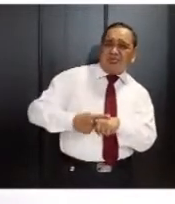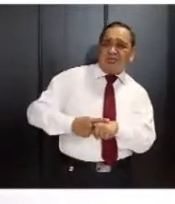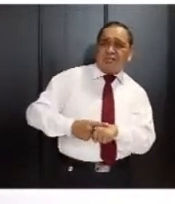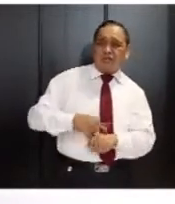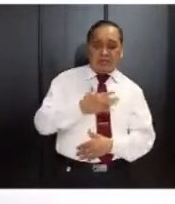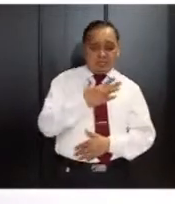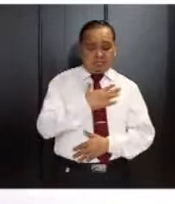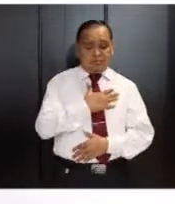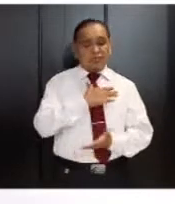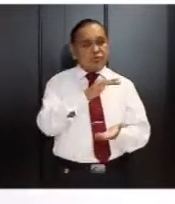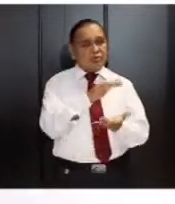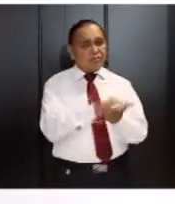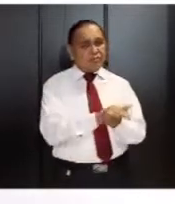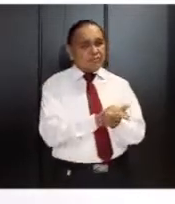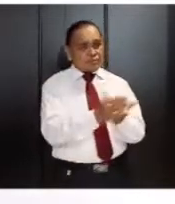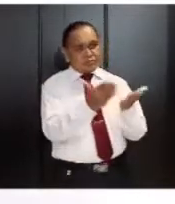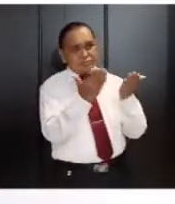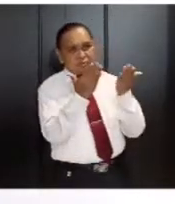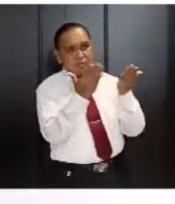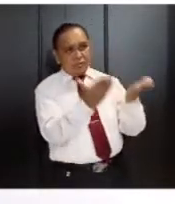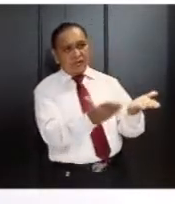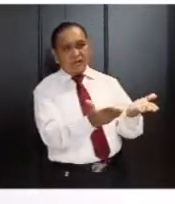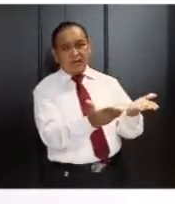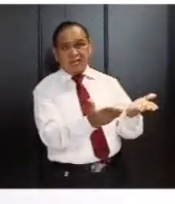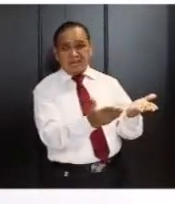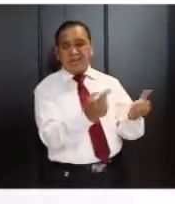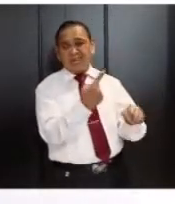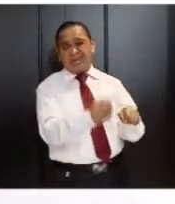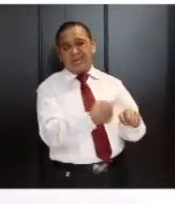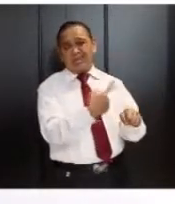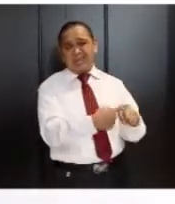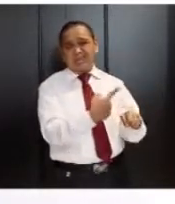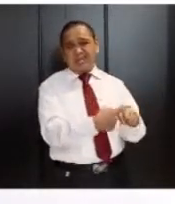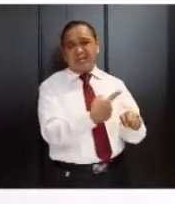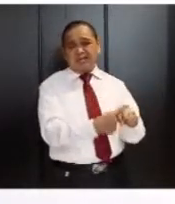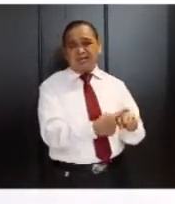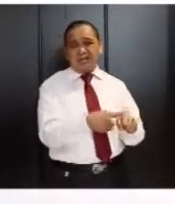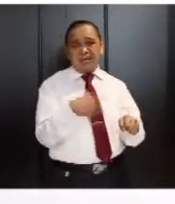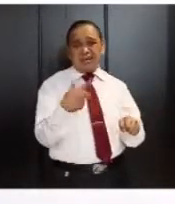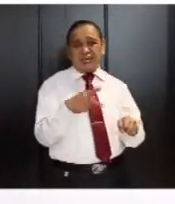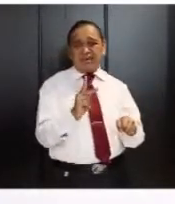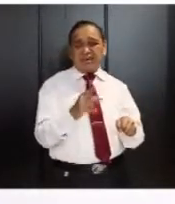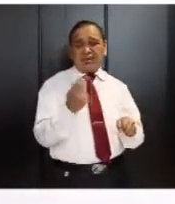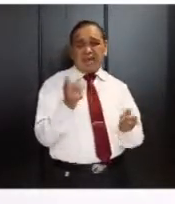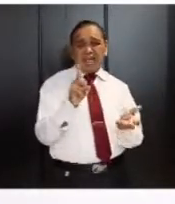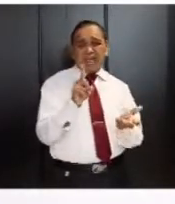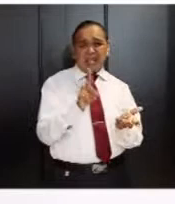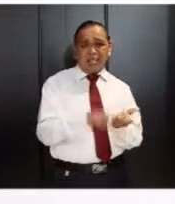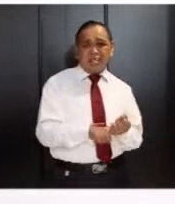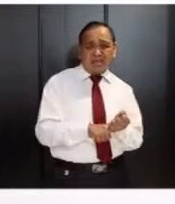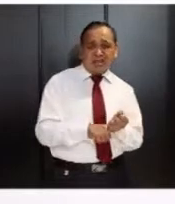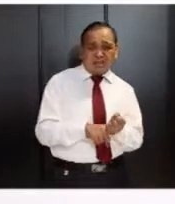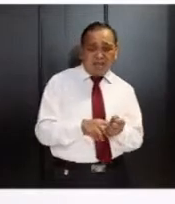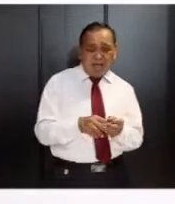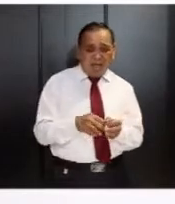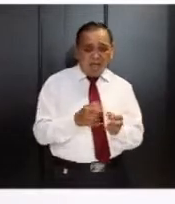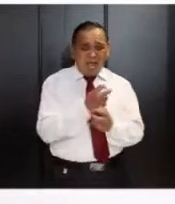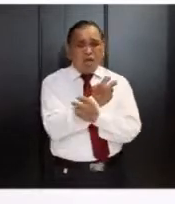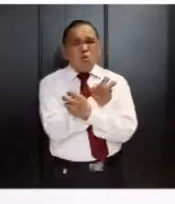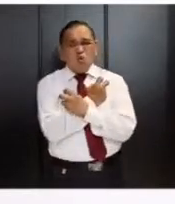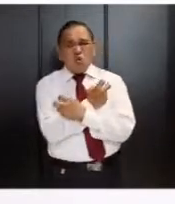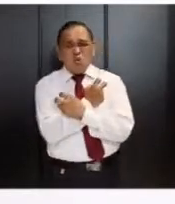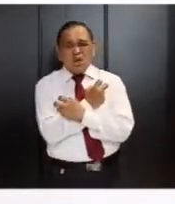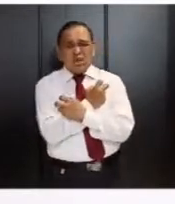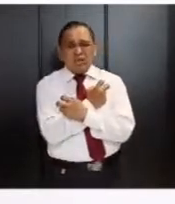y yo. Él, policondritis recidivante, una enfermedad autoinmune que destruye los cartílagos.